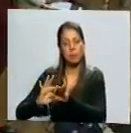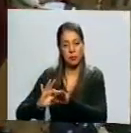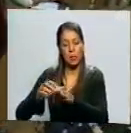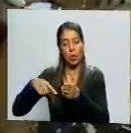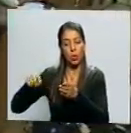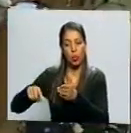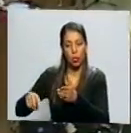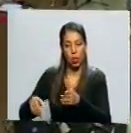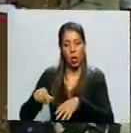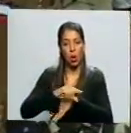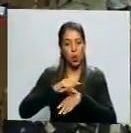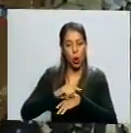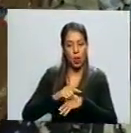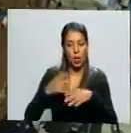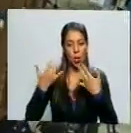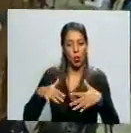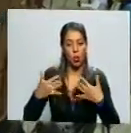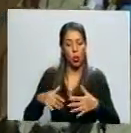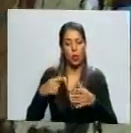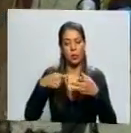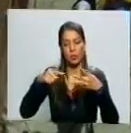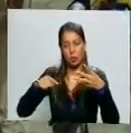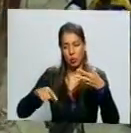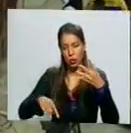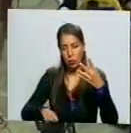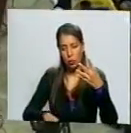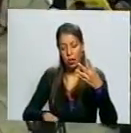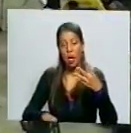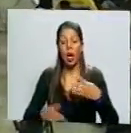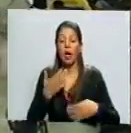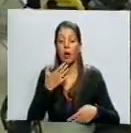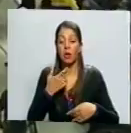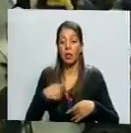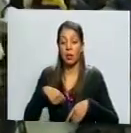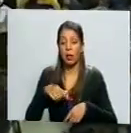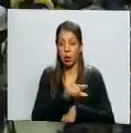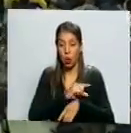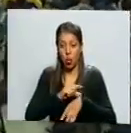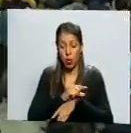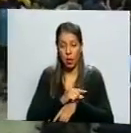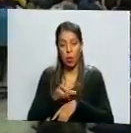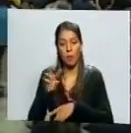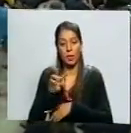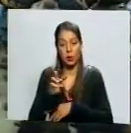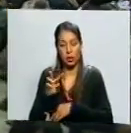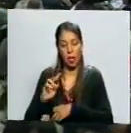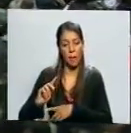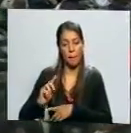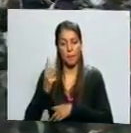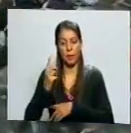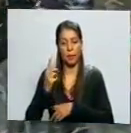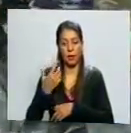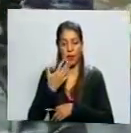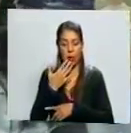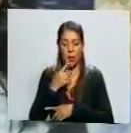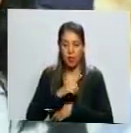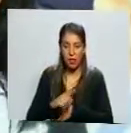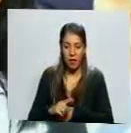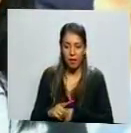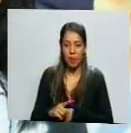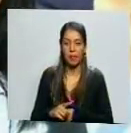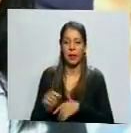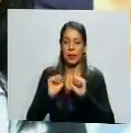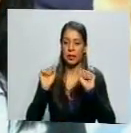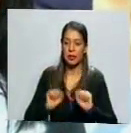cuantiosas, y que somos nosotros, es el Estado venezolano el primero que motoriza el